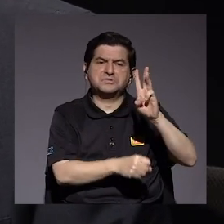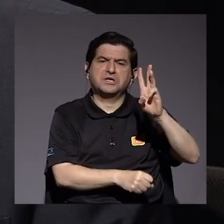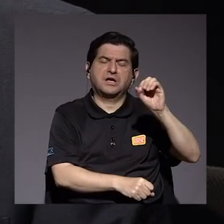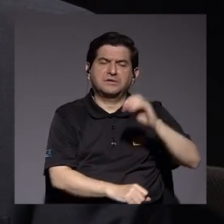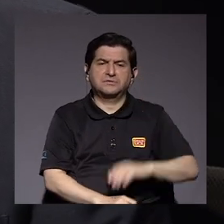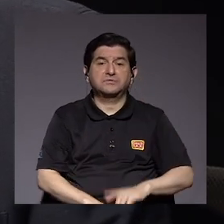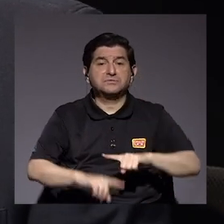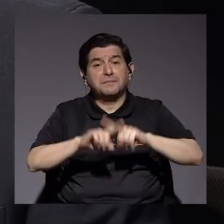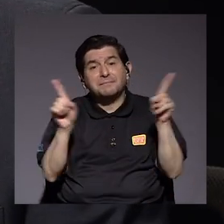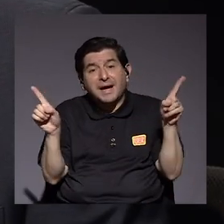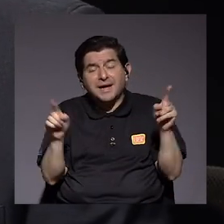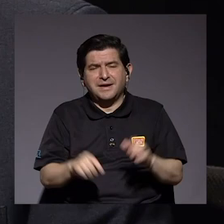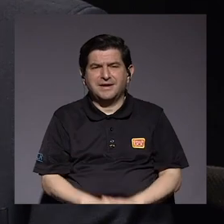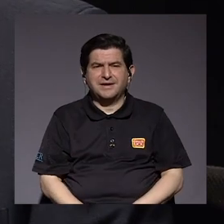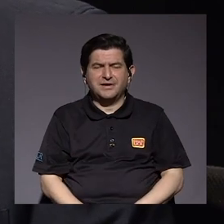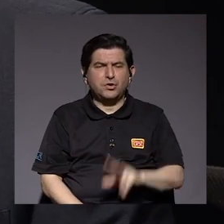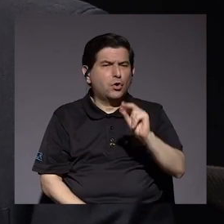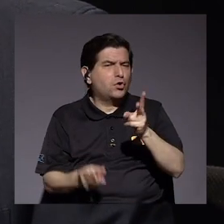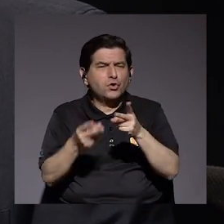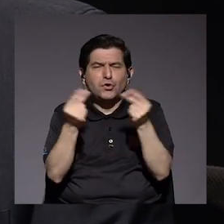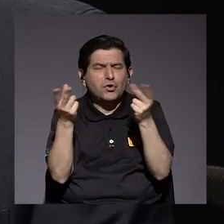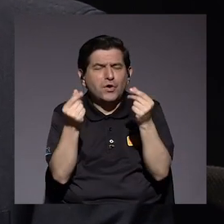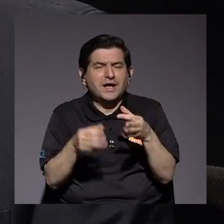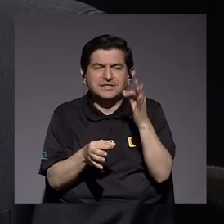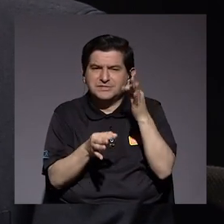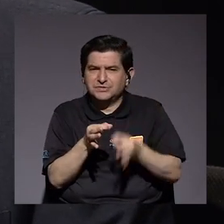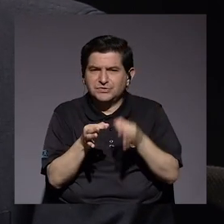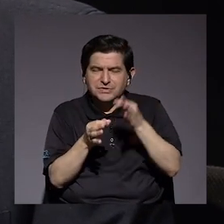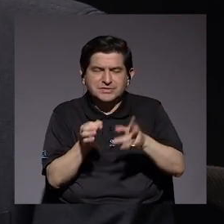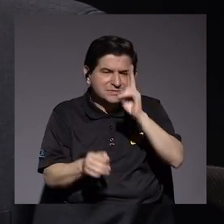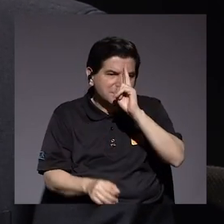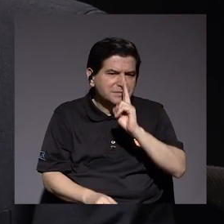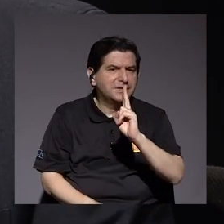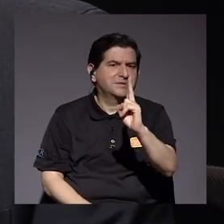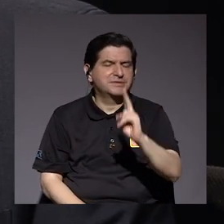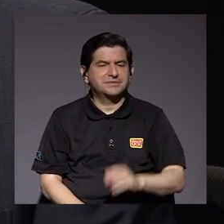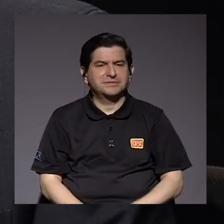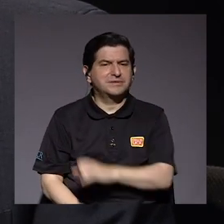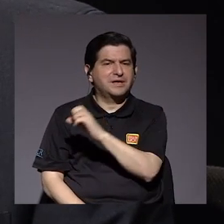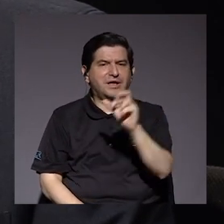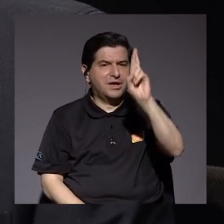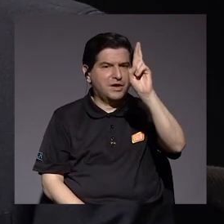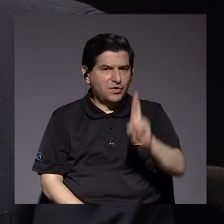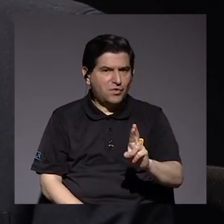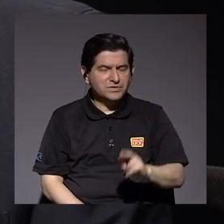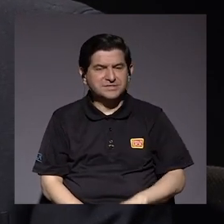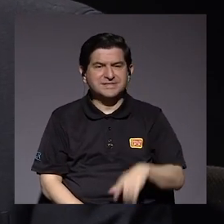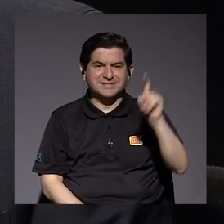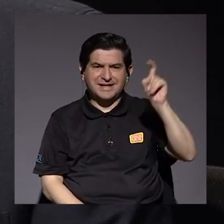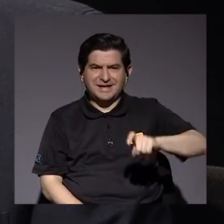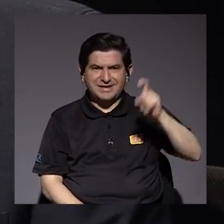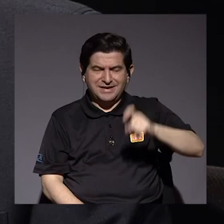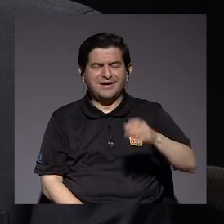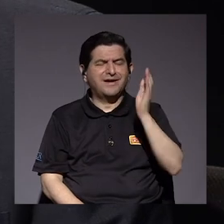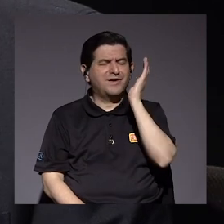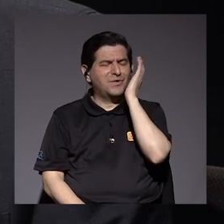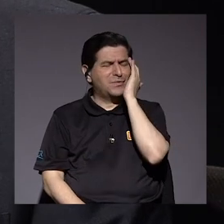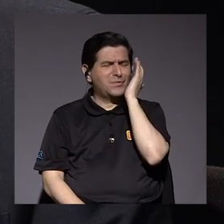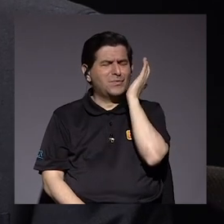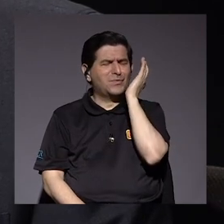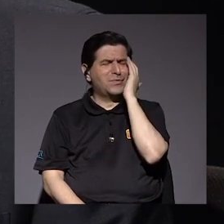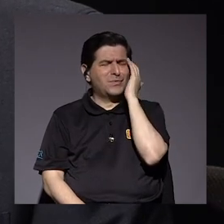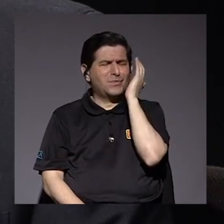60 pero bueno austeridad sencillez verdad costa rica va a requerir mucha